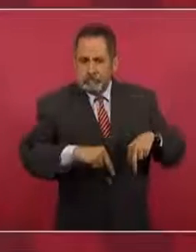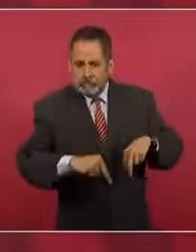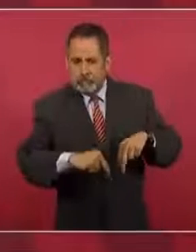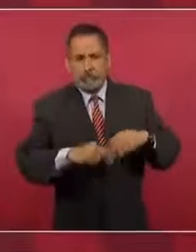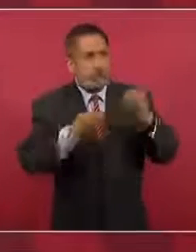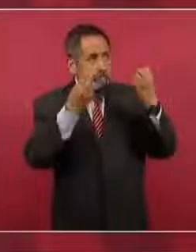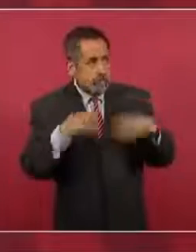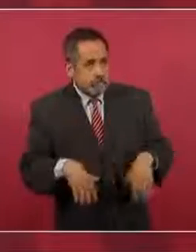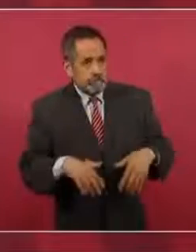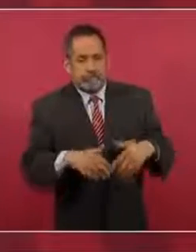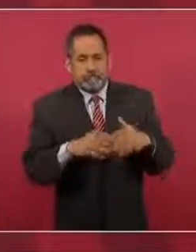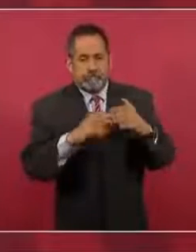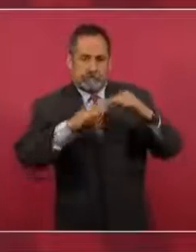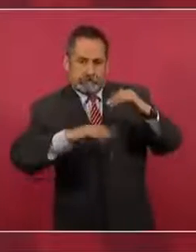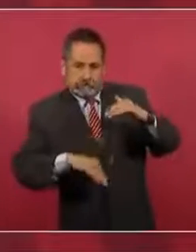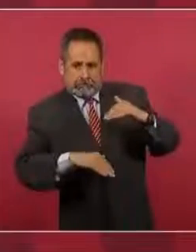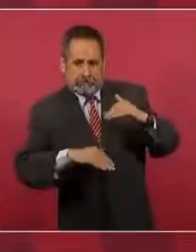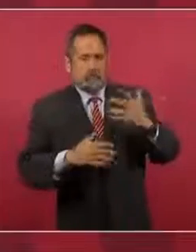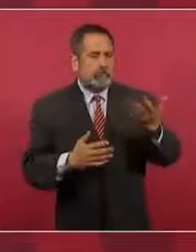fracturó,